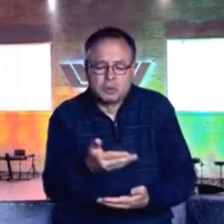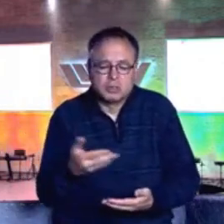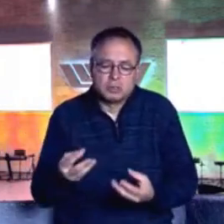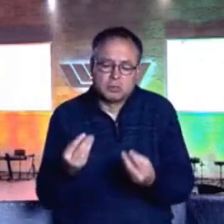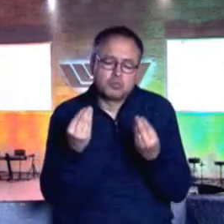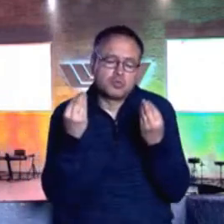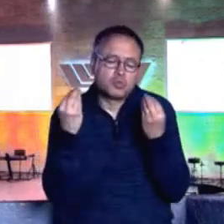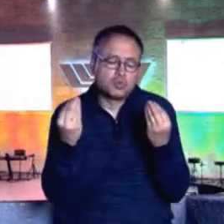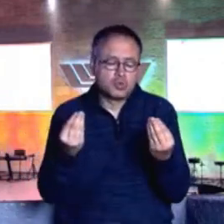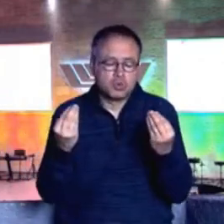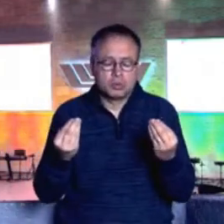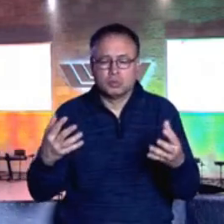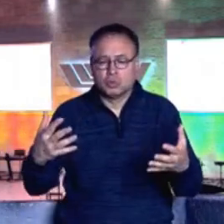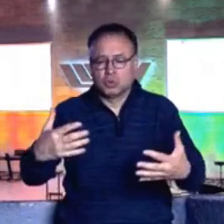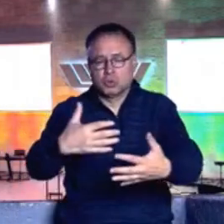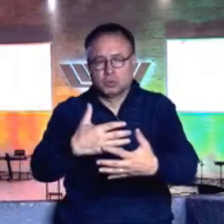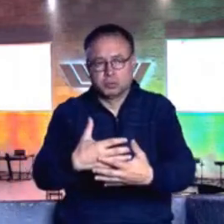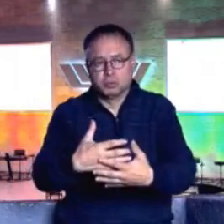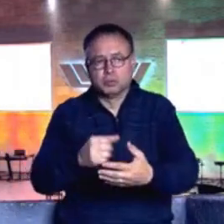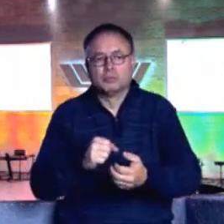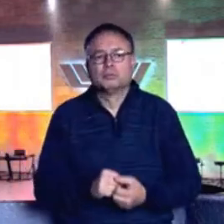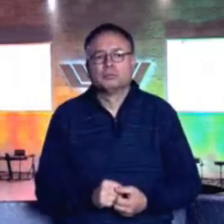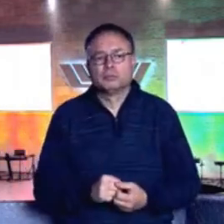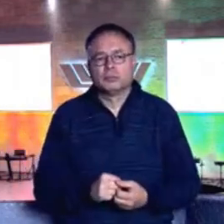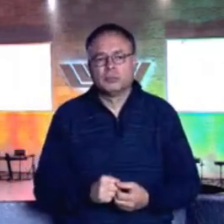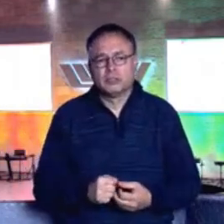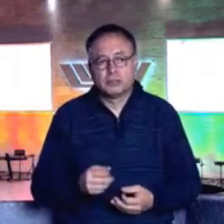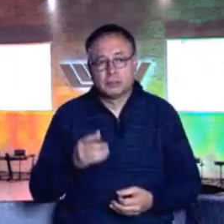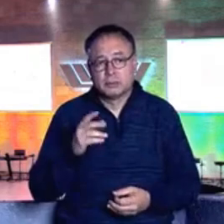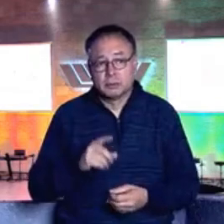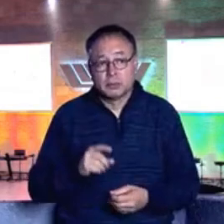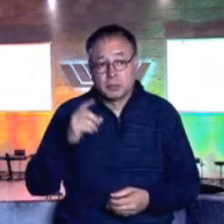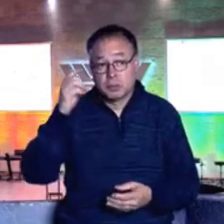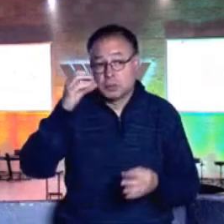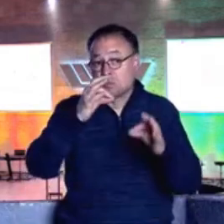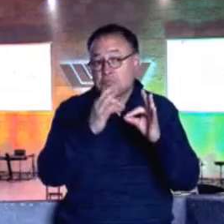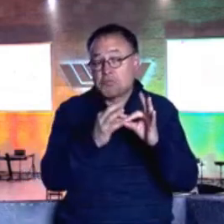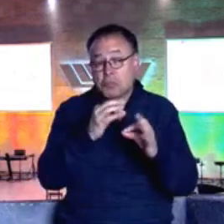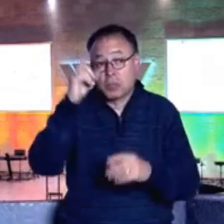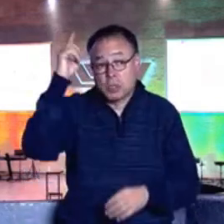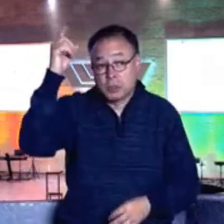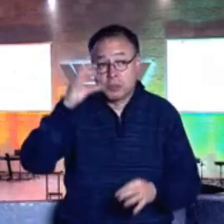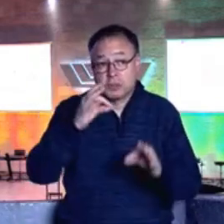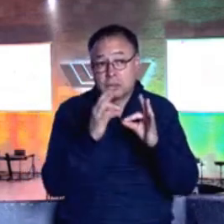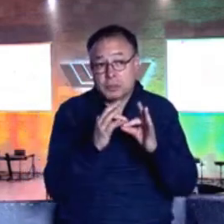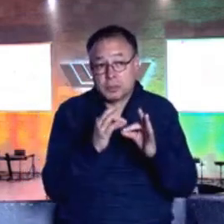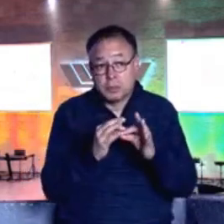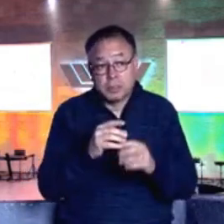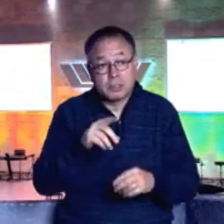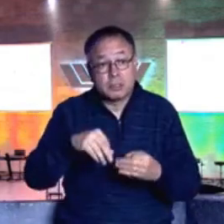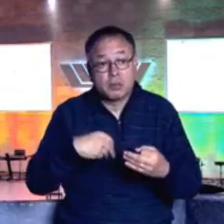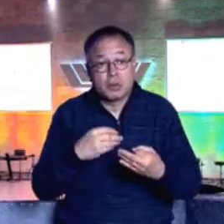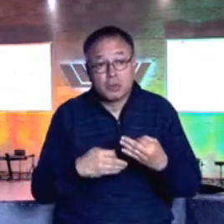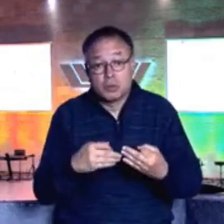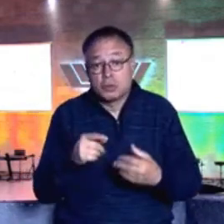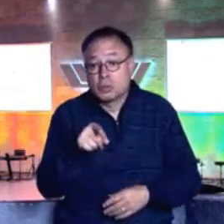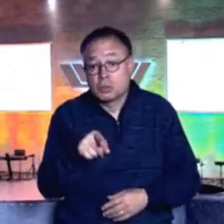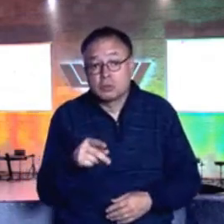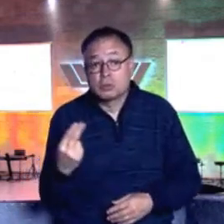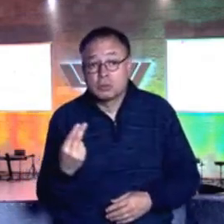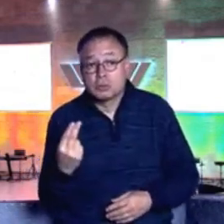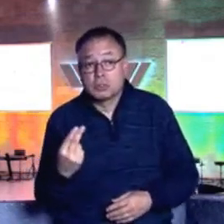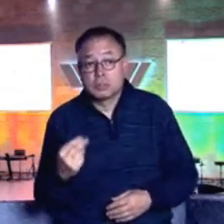en ustedes es decir Dios está tan interesado en ti que él quiere suplir todas tus necesidades